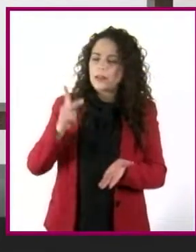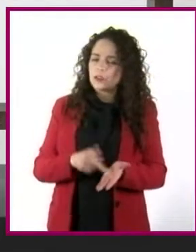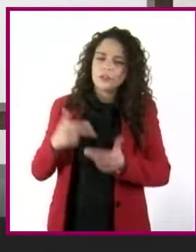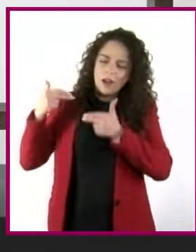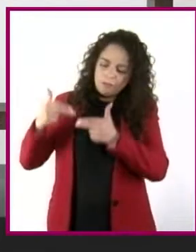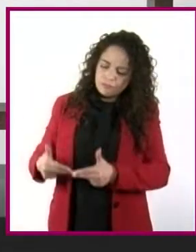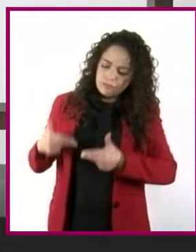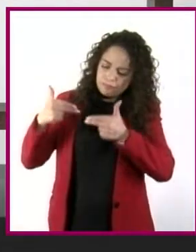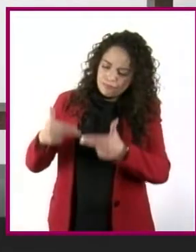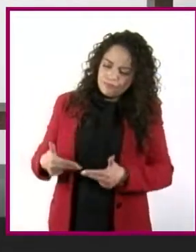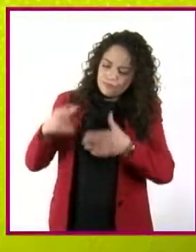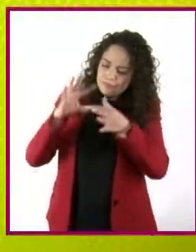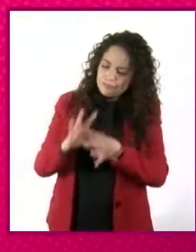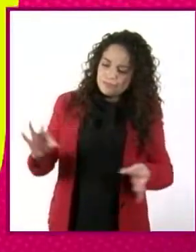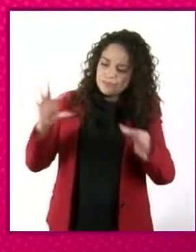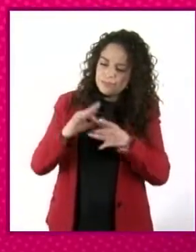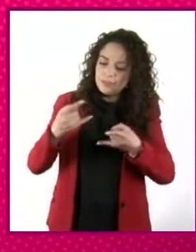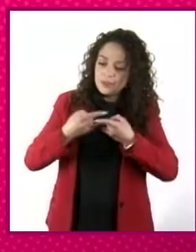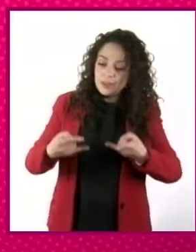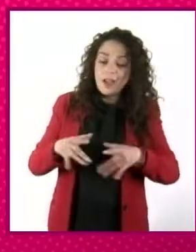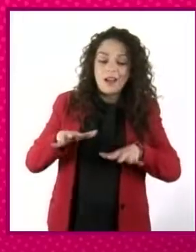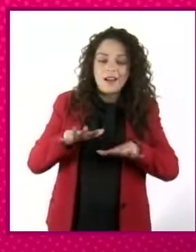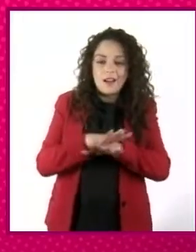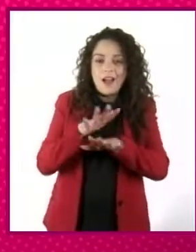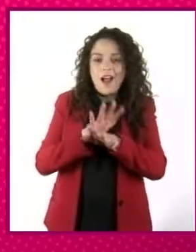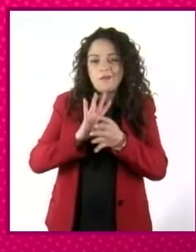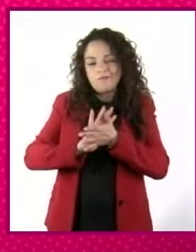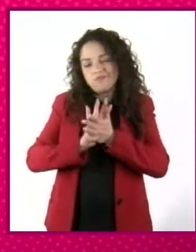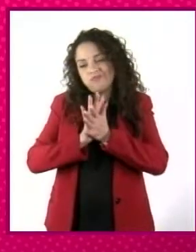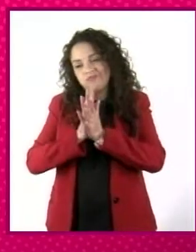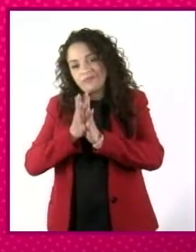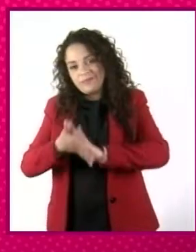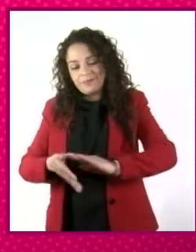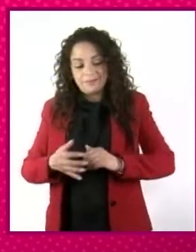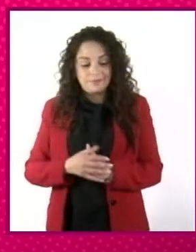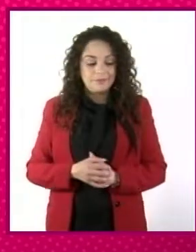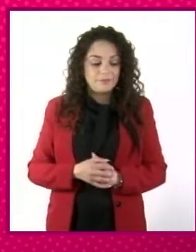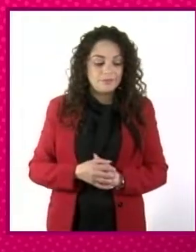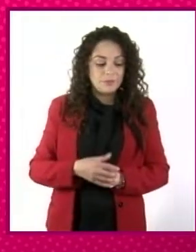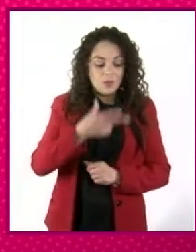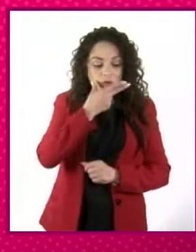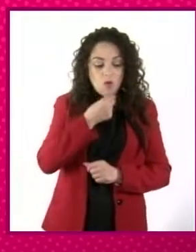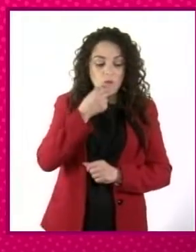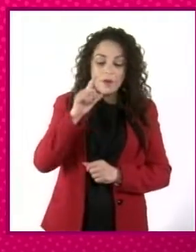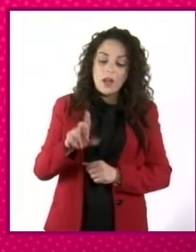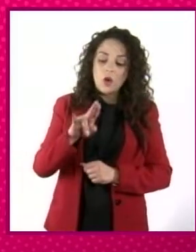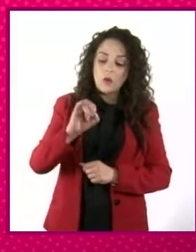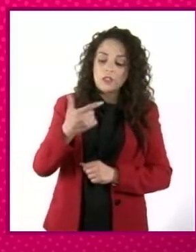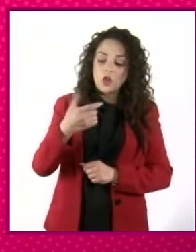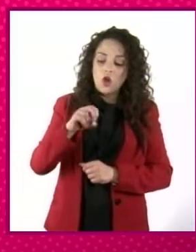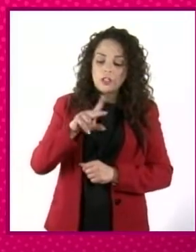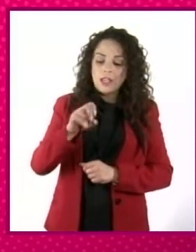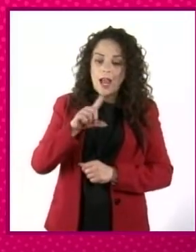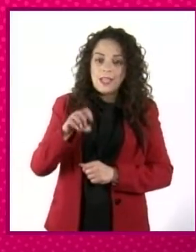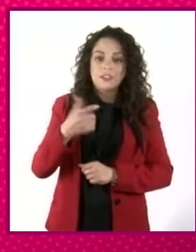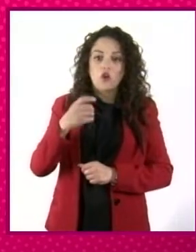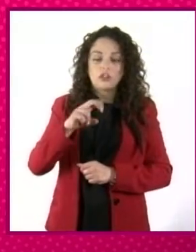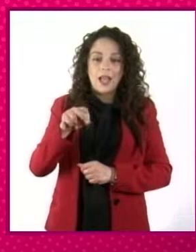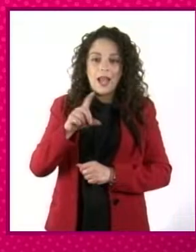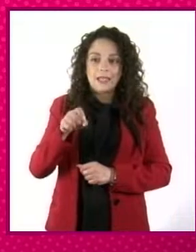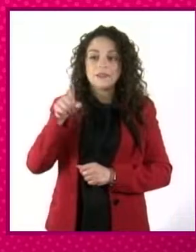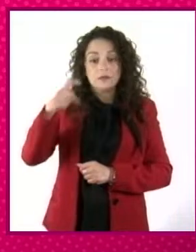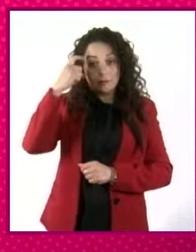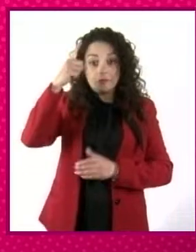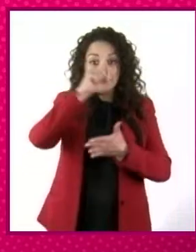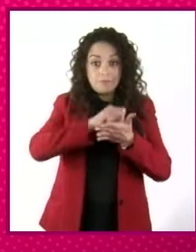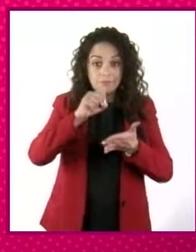en generación, las historias cambian. Hubo un gran historiador mexicano, Luis González González, que acuñó